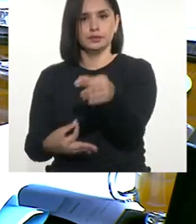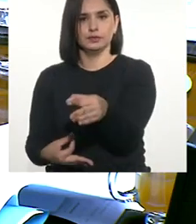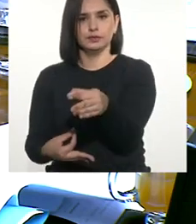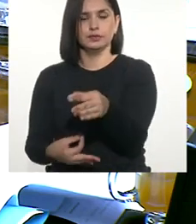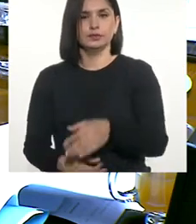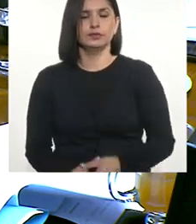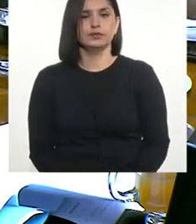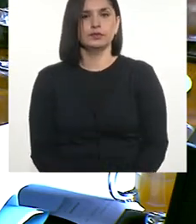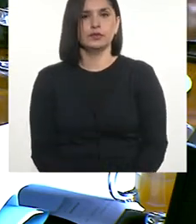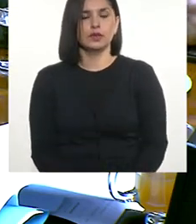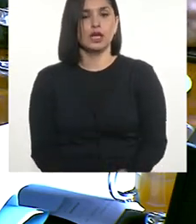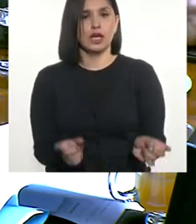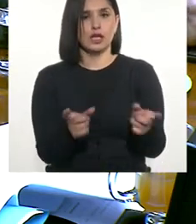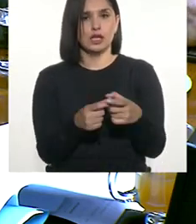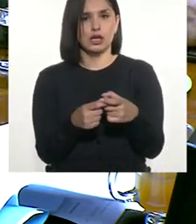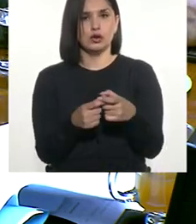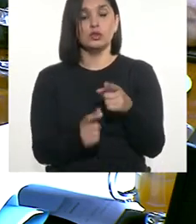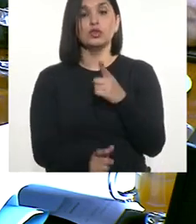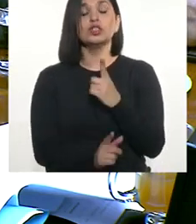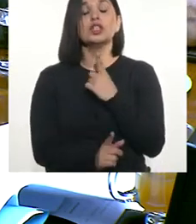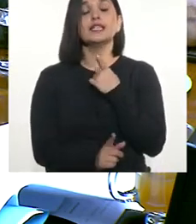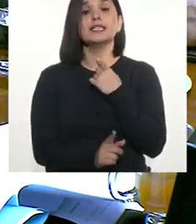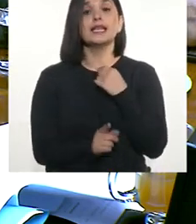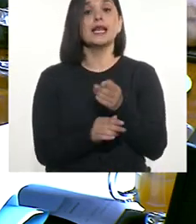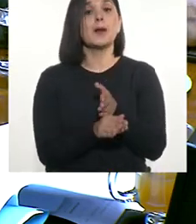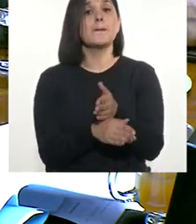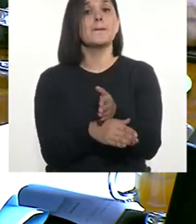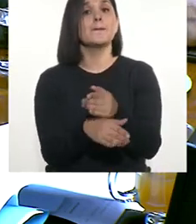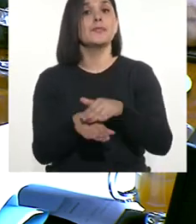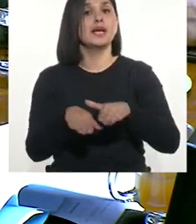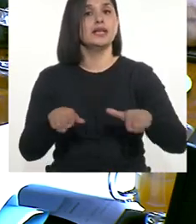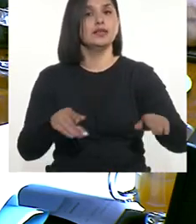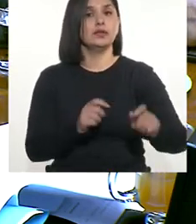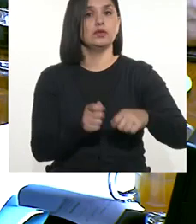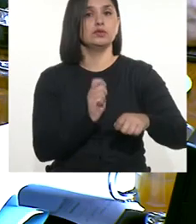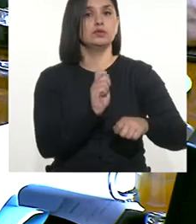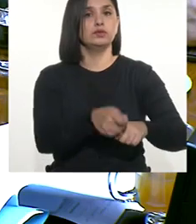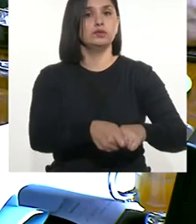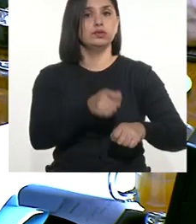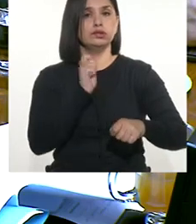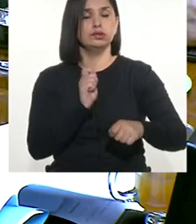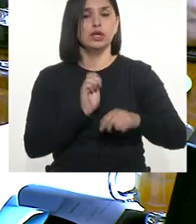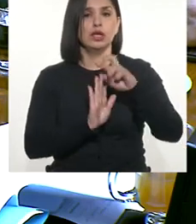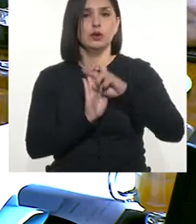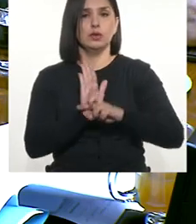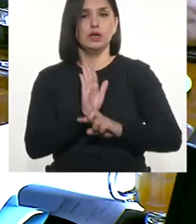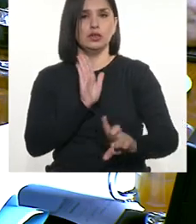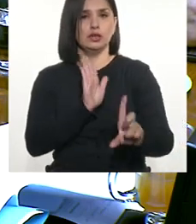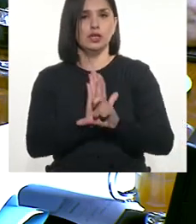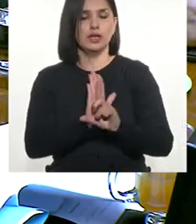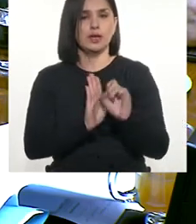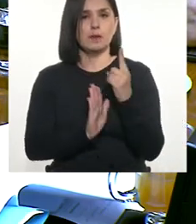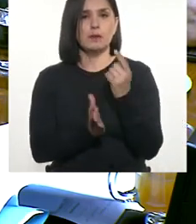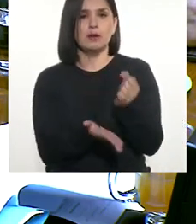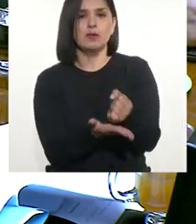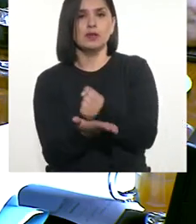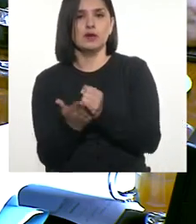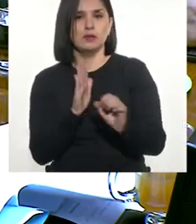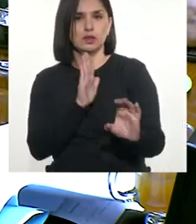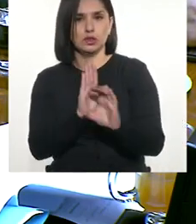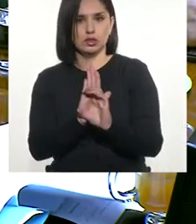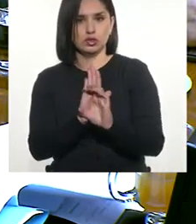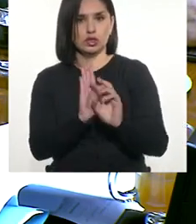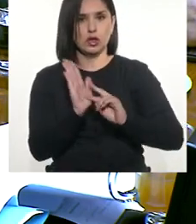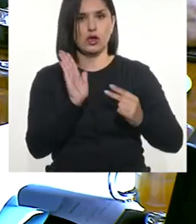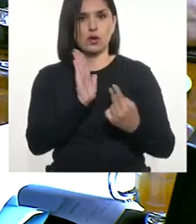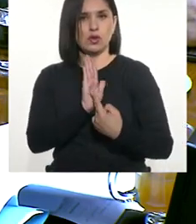de la comisión de intereses marítimos pesca y agricultura recaído en el proyecto de ley en primer trámite constitucional que